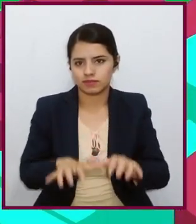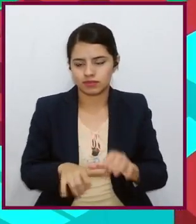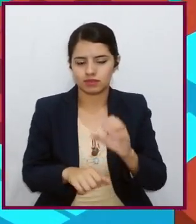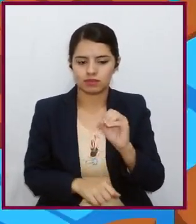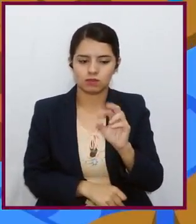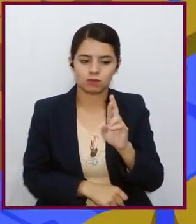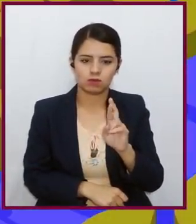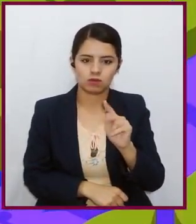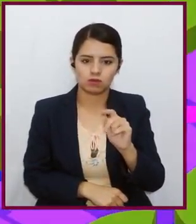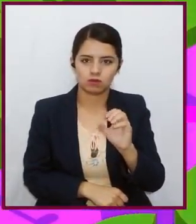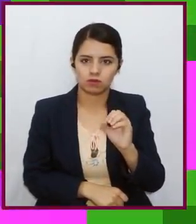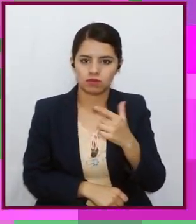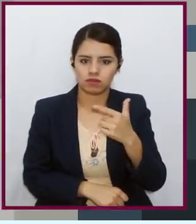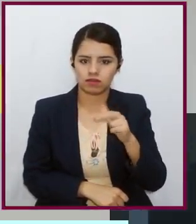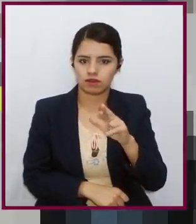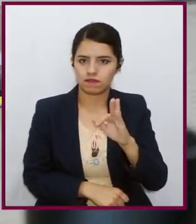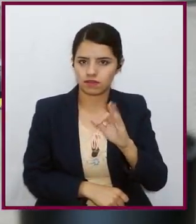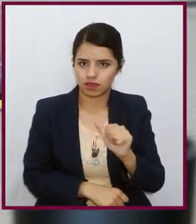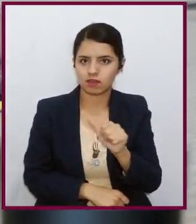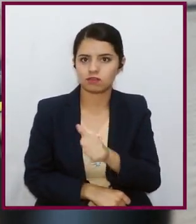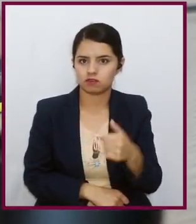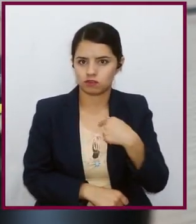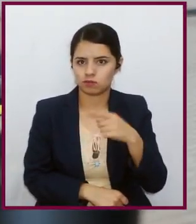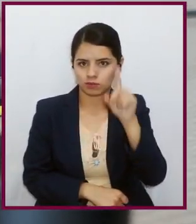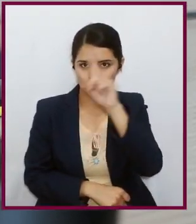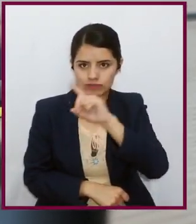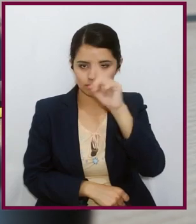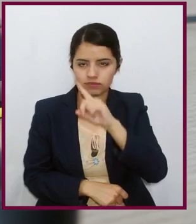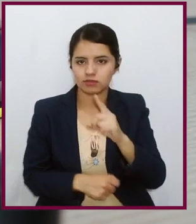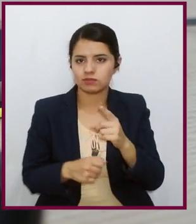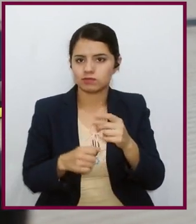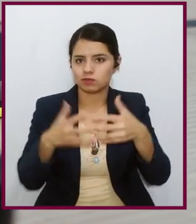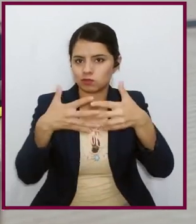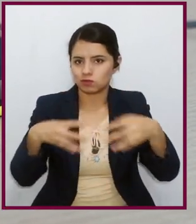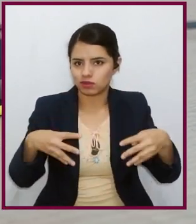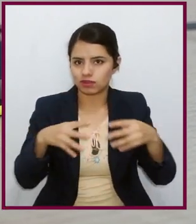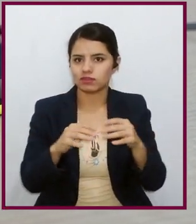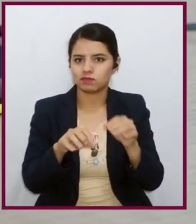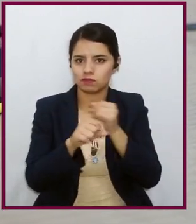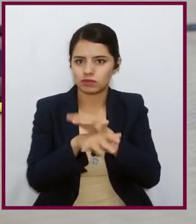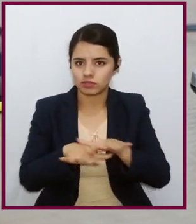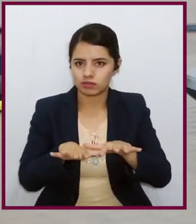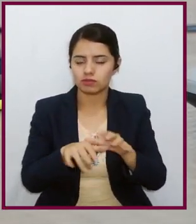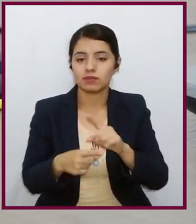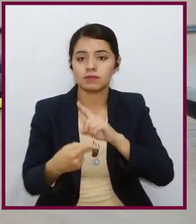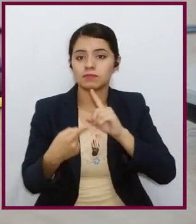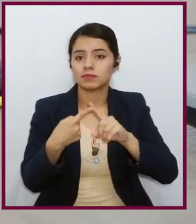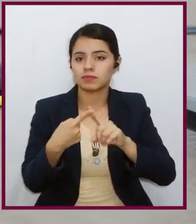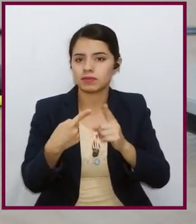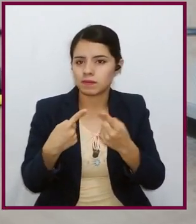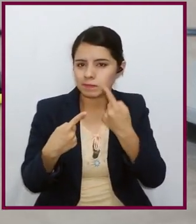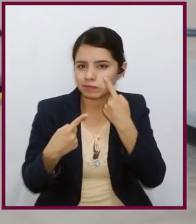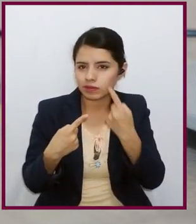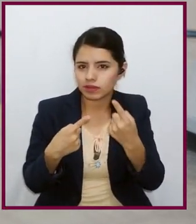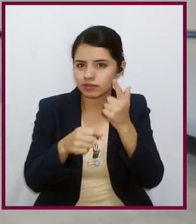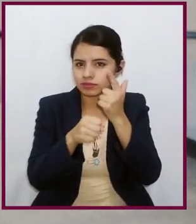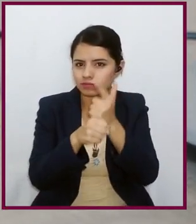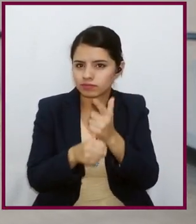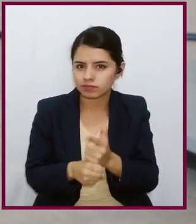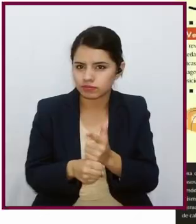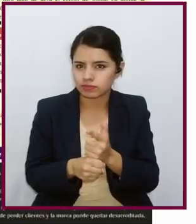sean de acuerdo a nuestro tipo de información. Tenemos que ser muy creativos y equilibrar la imagen con el texto.